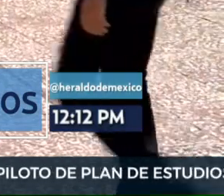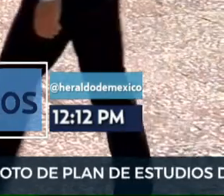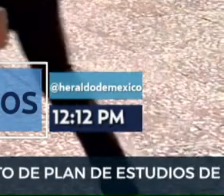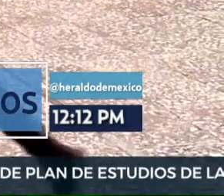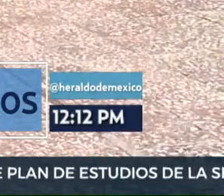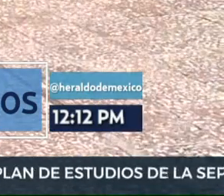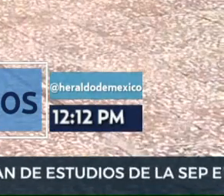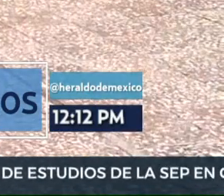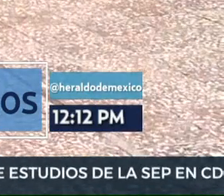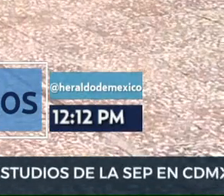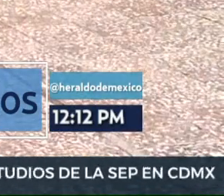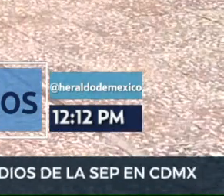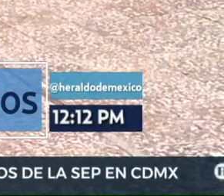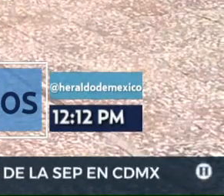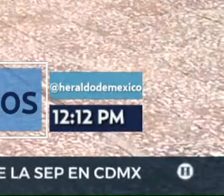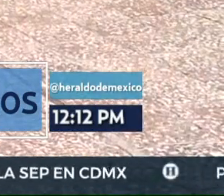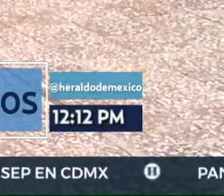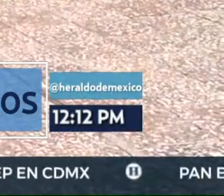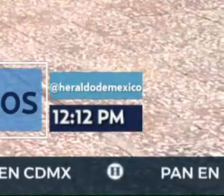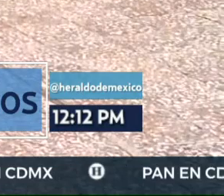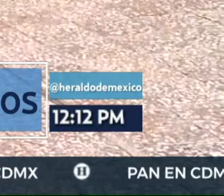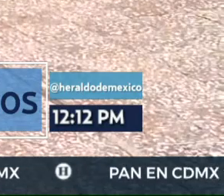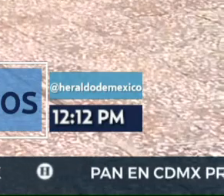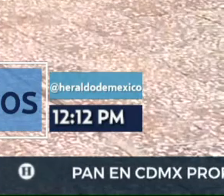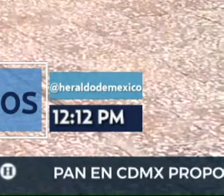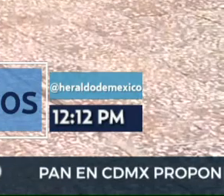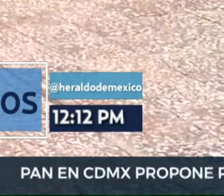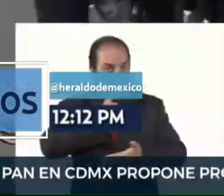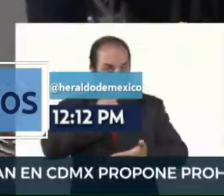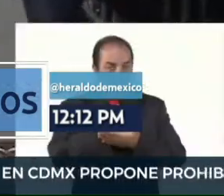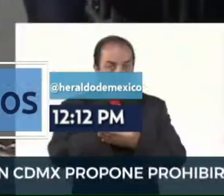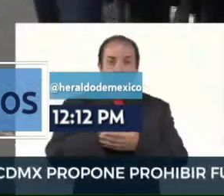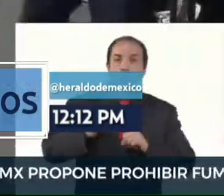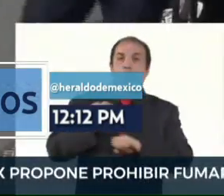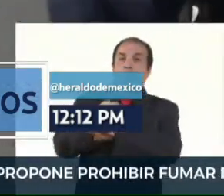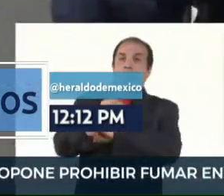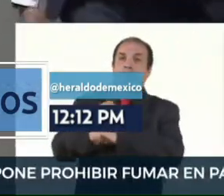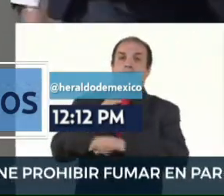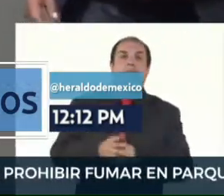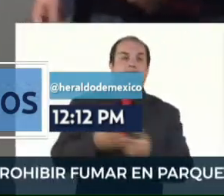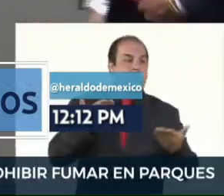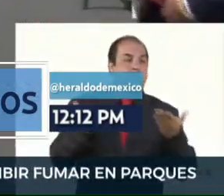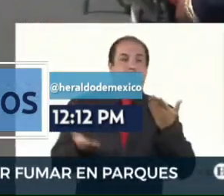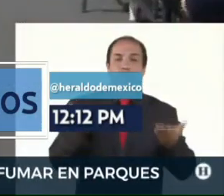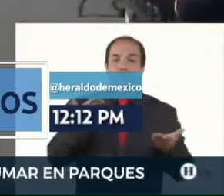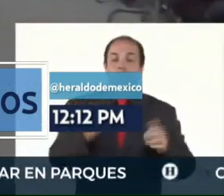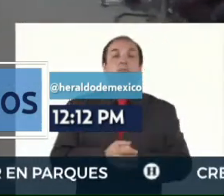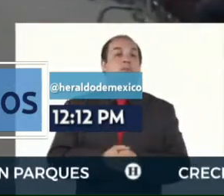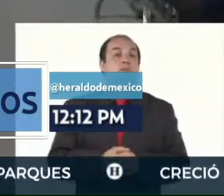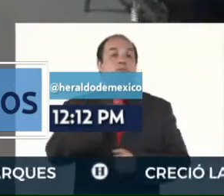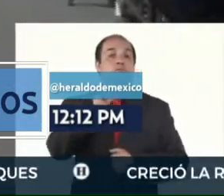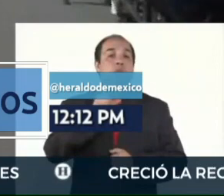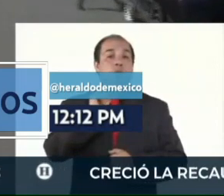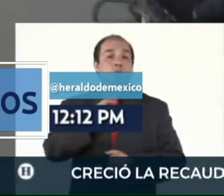mundo. Por supuesto que en este sentido tenemos hasta el 2022 27,000 puestos de acceso